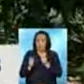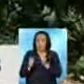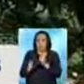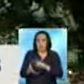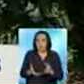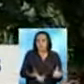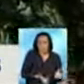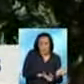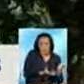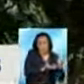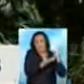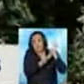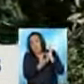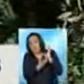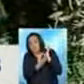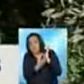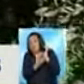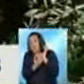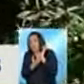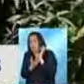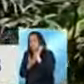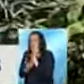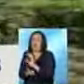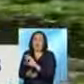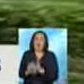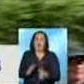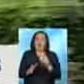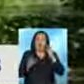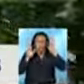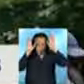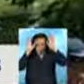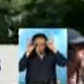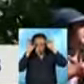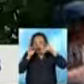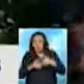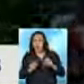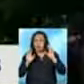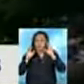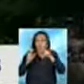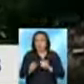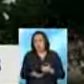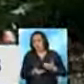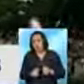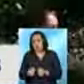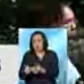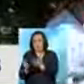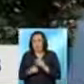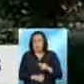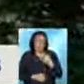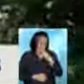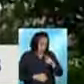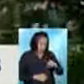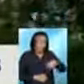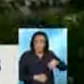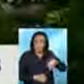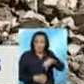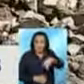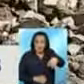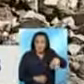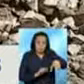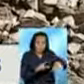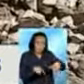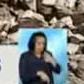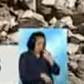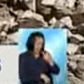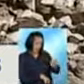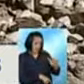llegan, cargarlos hacia Callahuanca con burros, con caballos. Ajá. A ver, vamos a caminar por esta zona para que vean la magnitud de